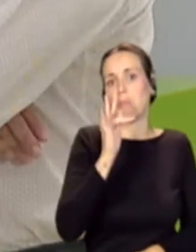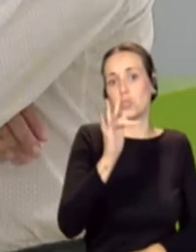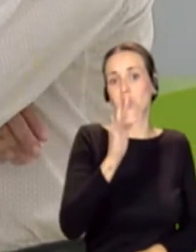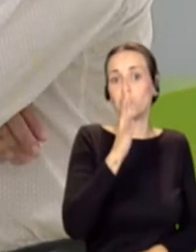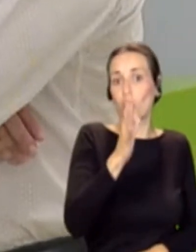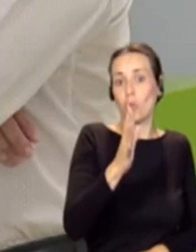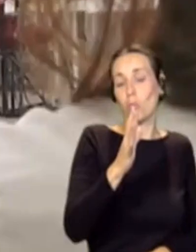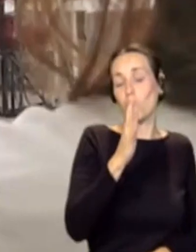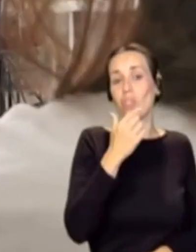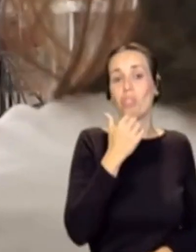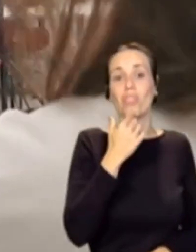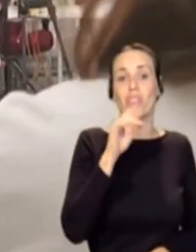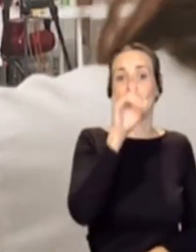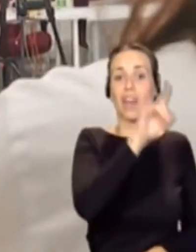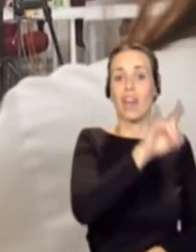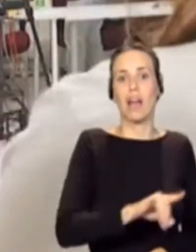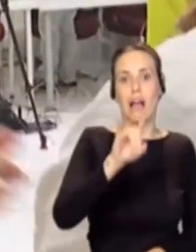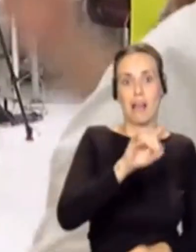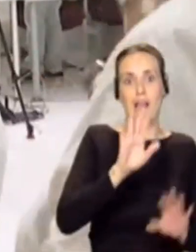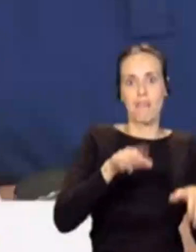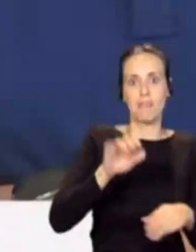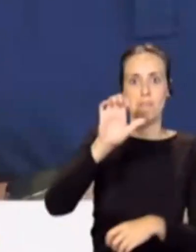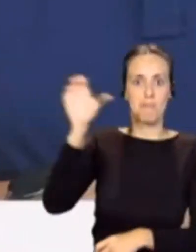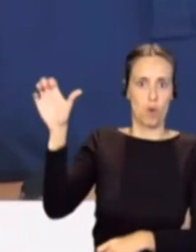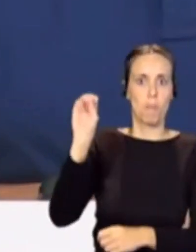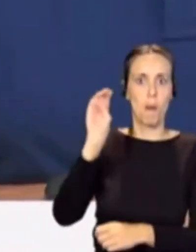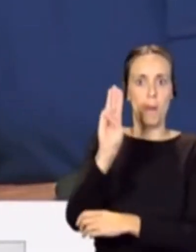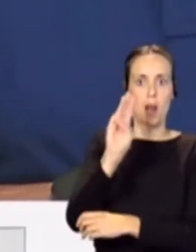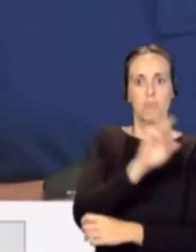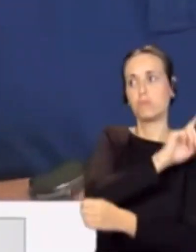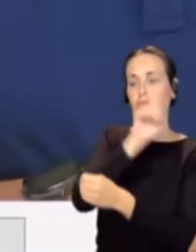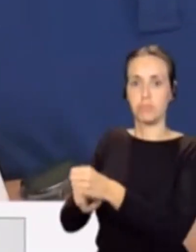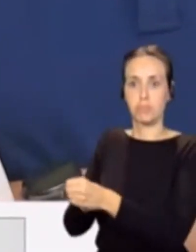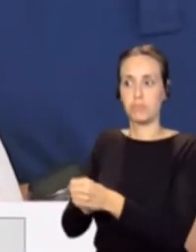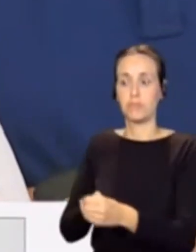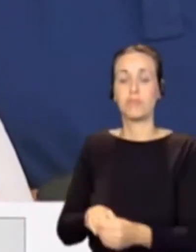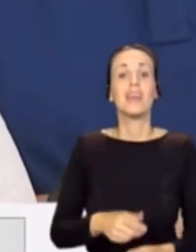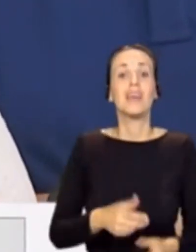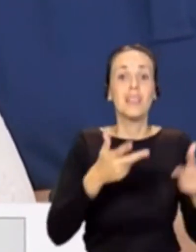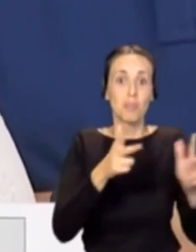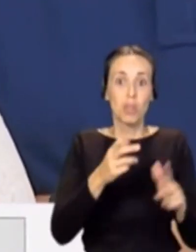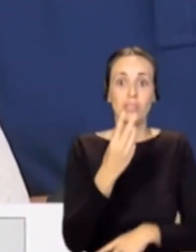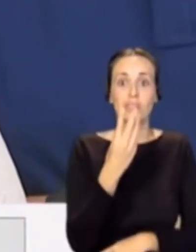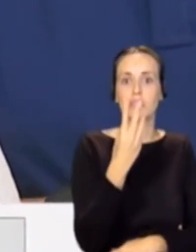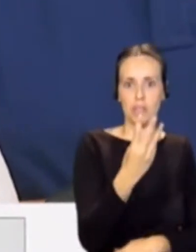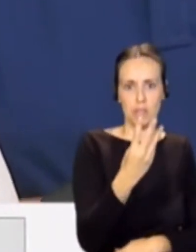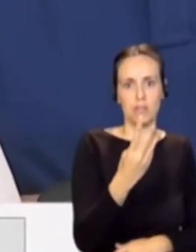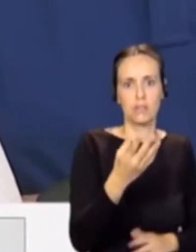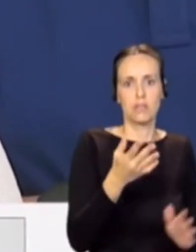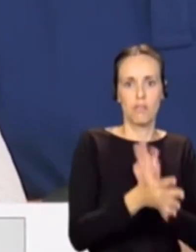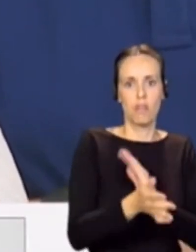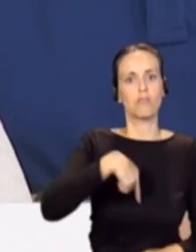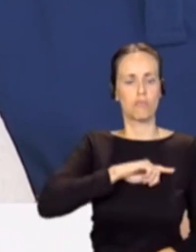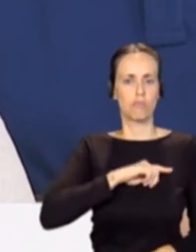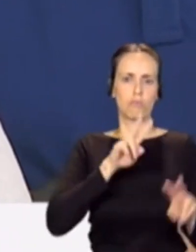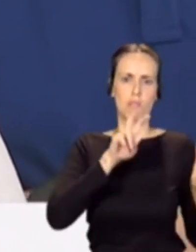alega que el archipiélago estará presente en el Parlamento Europeo. Va a permitir a estos 3 diputados tener una voz propia en Europa, una voz que esté defendiendo los